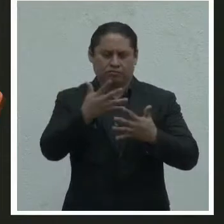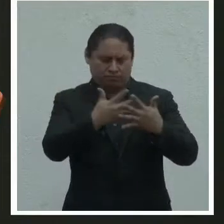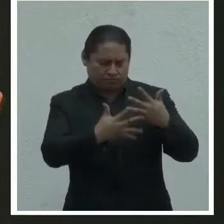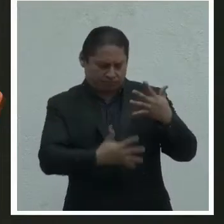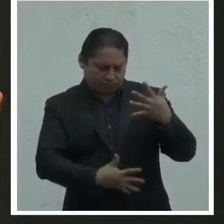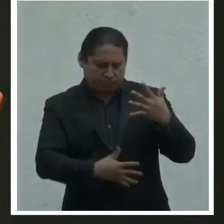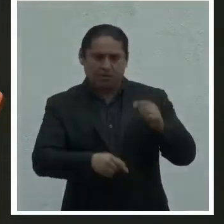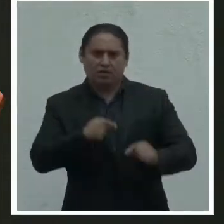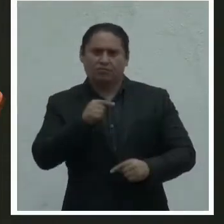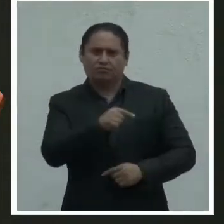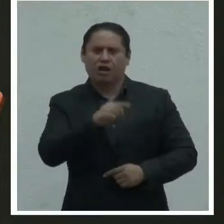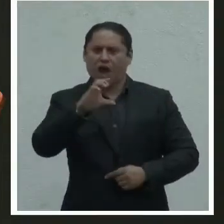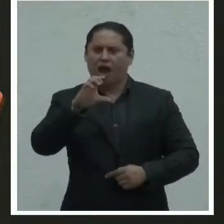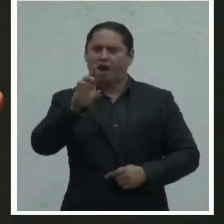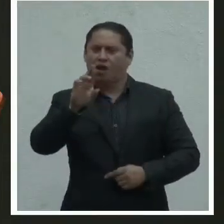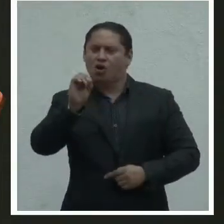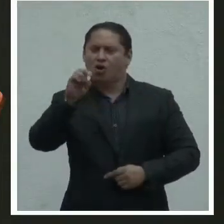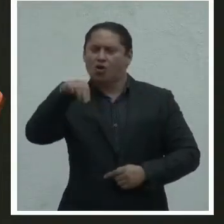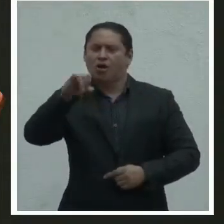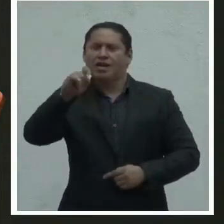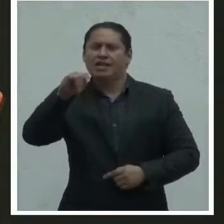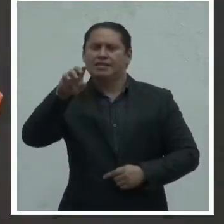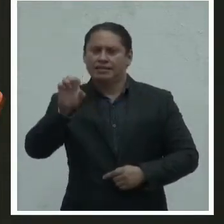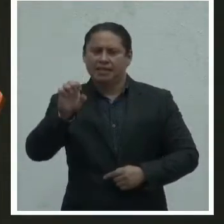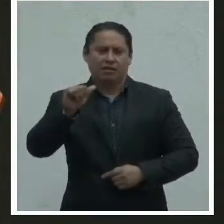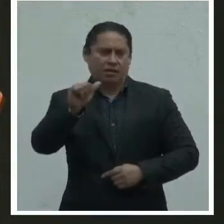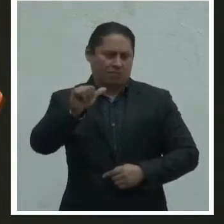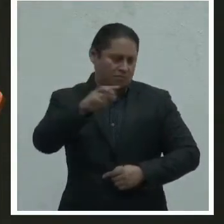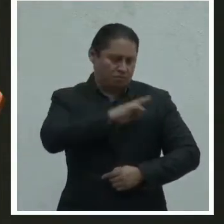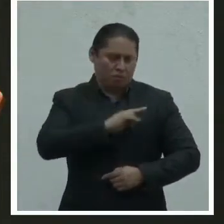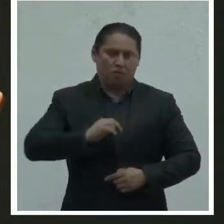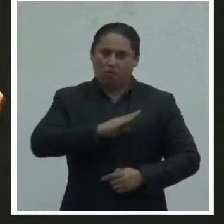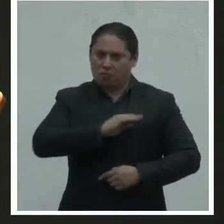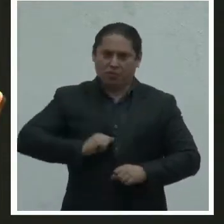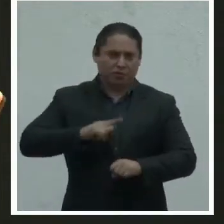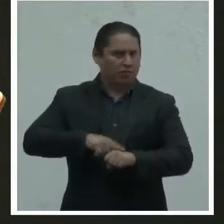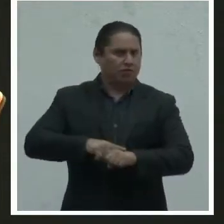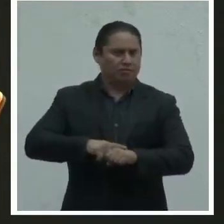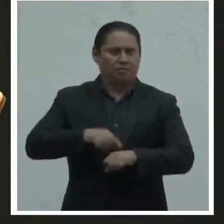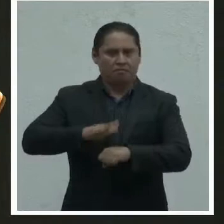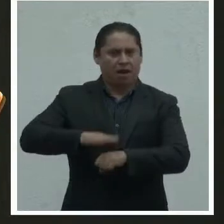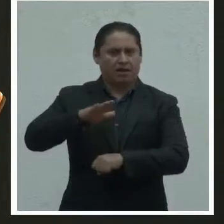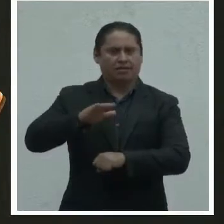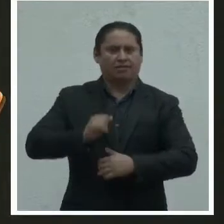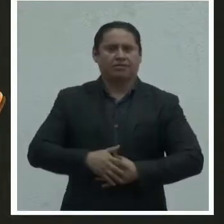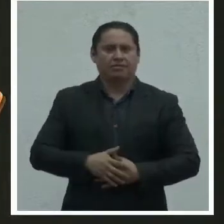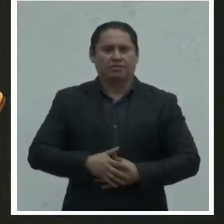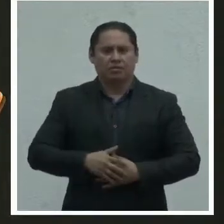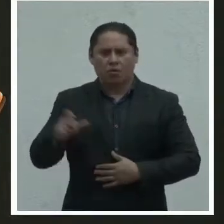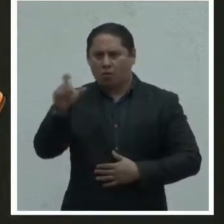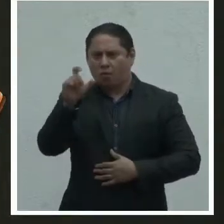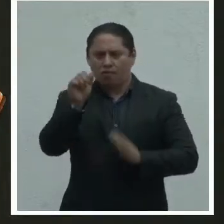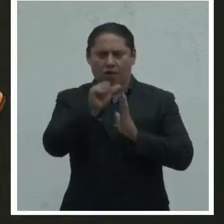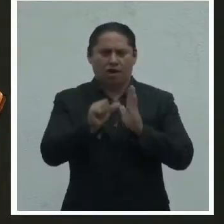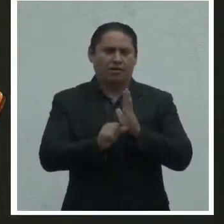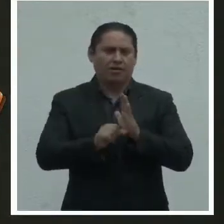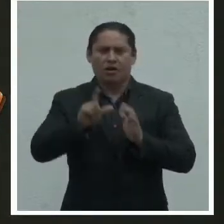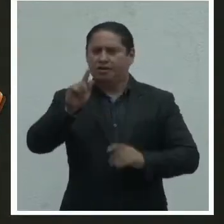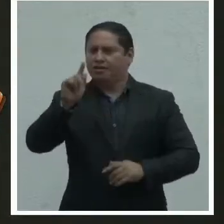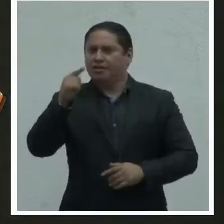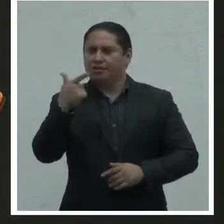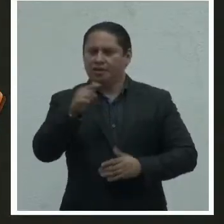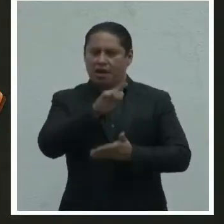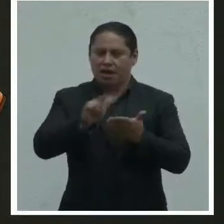figura del cronista municipal. Más aún, cuando el artículo 77 de la Ley